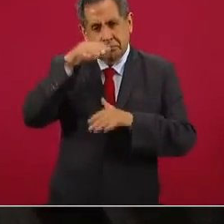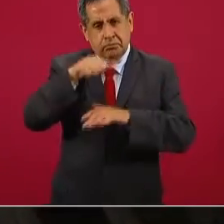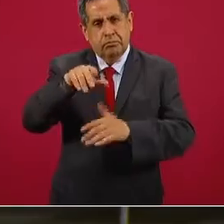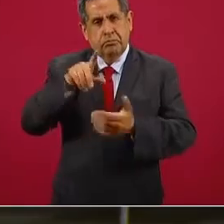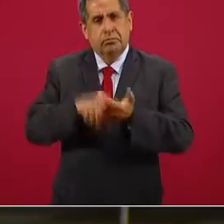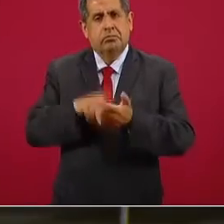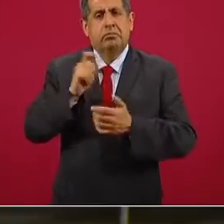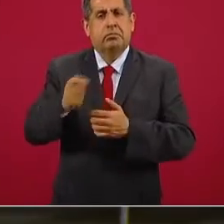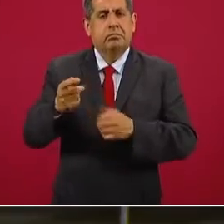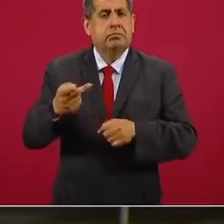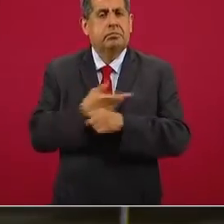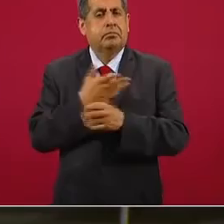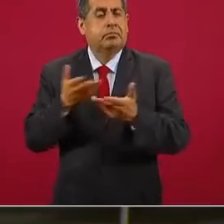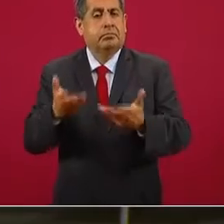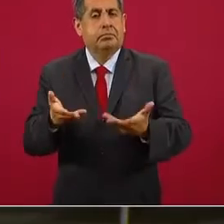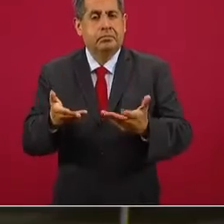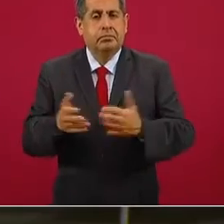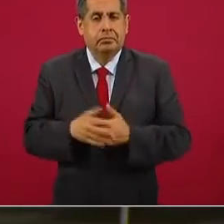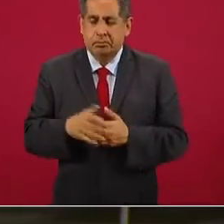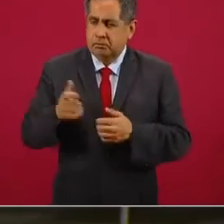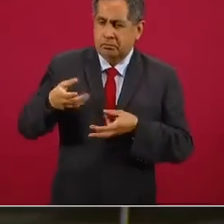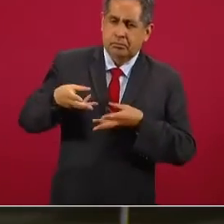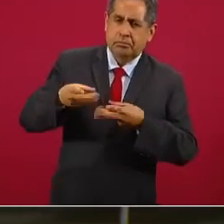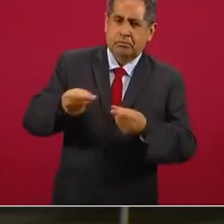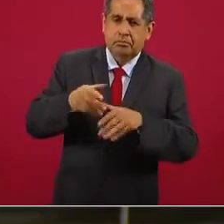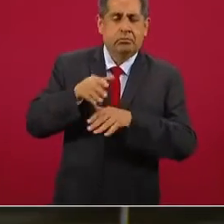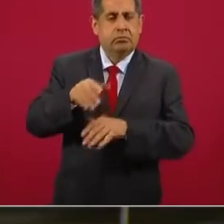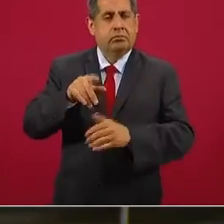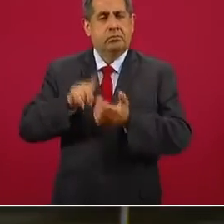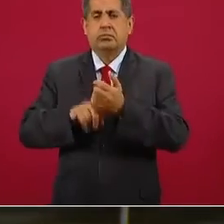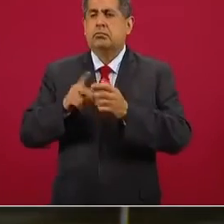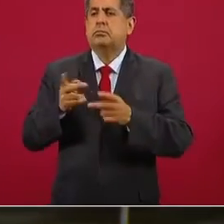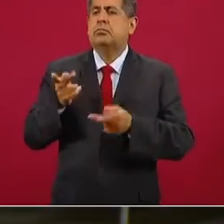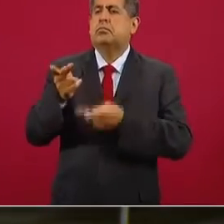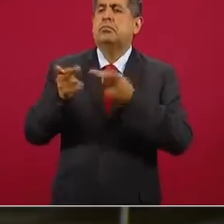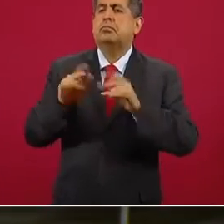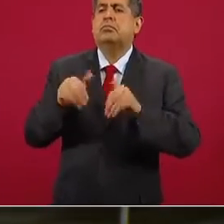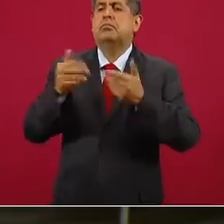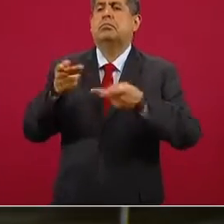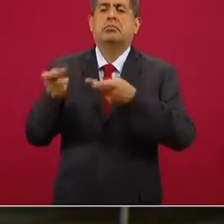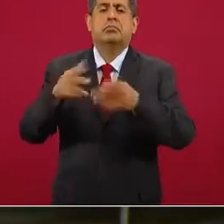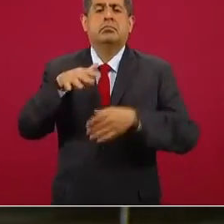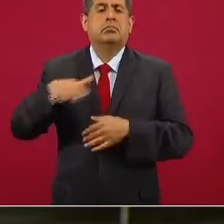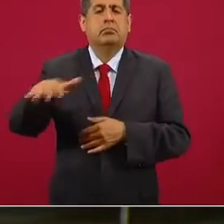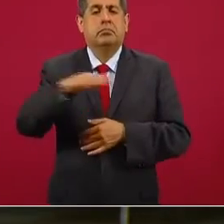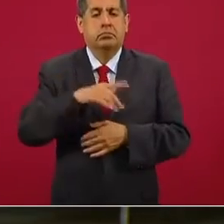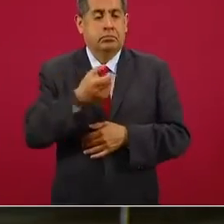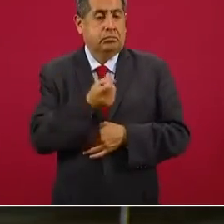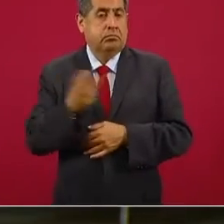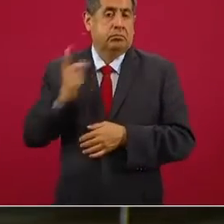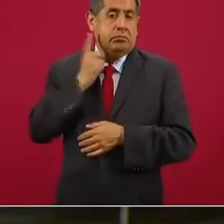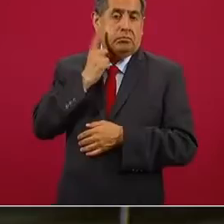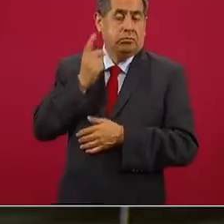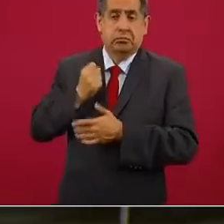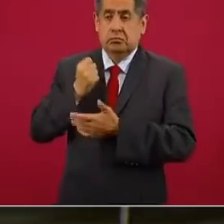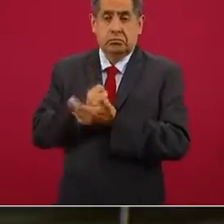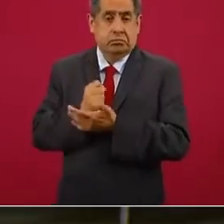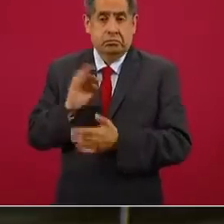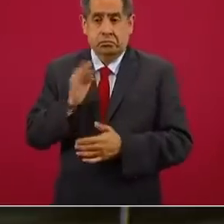acerca de este gasto en torno a la consulta que se tiene, que incluso ya los diputados estarían